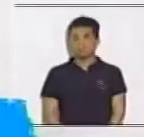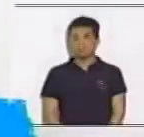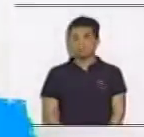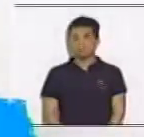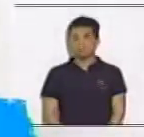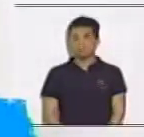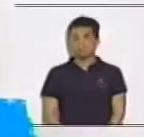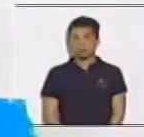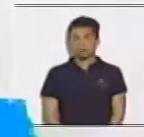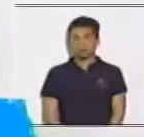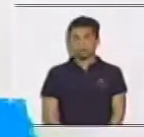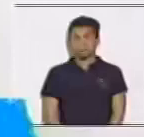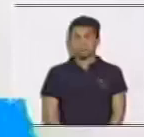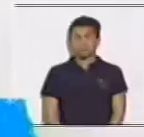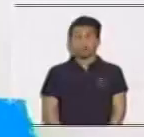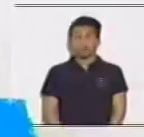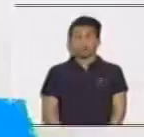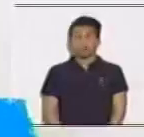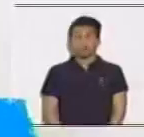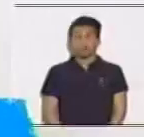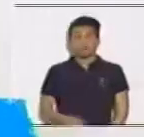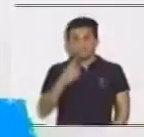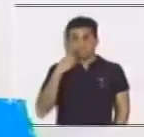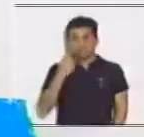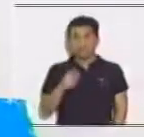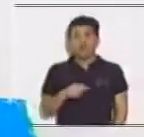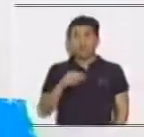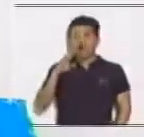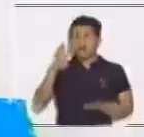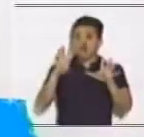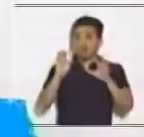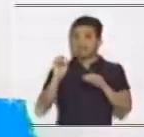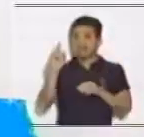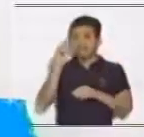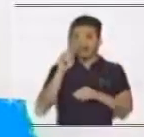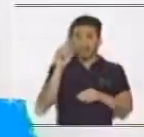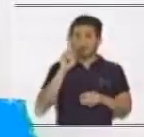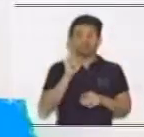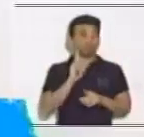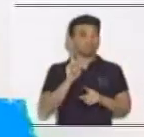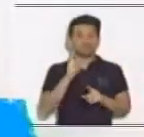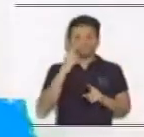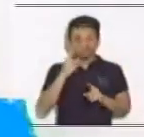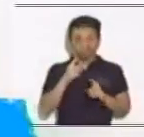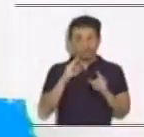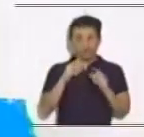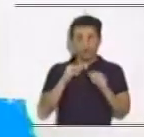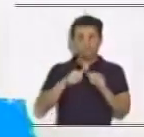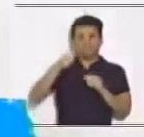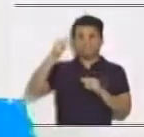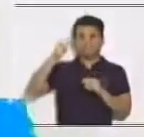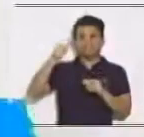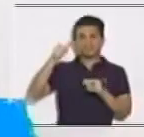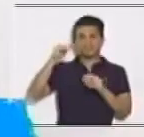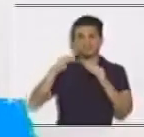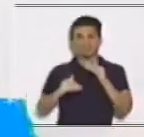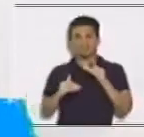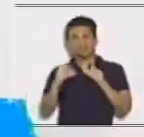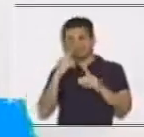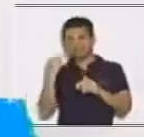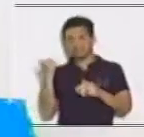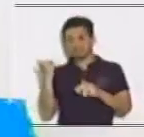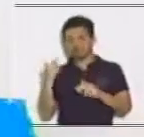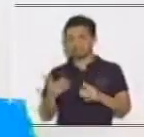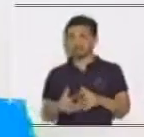sus ángulos. ¿Será que son iguales, son distintos? Unos son mayores, otros son menores. ¿Qué opinan ustedes?